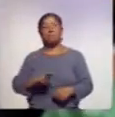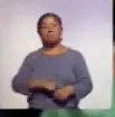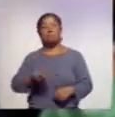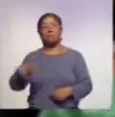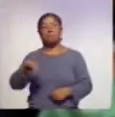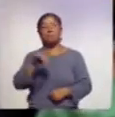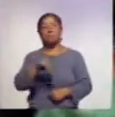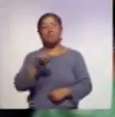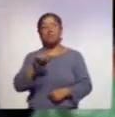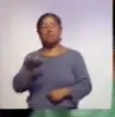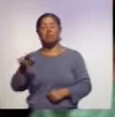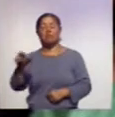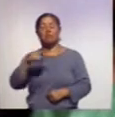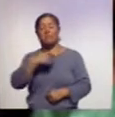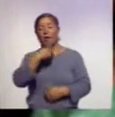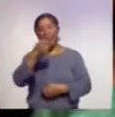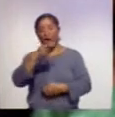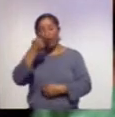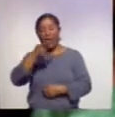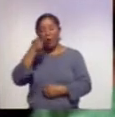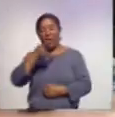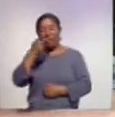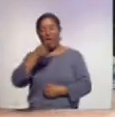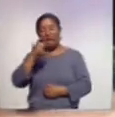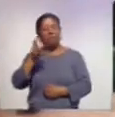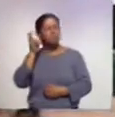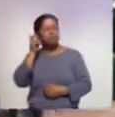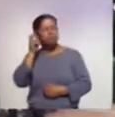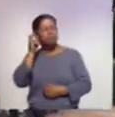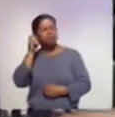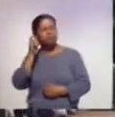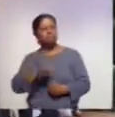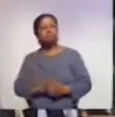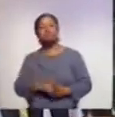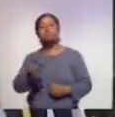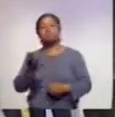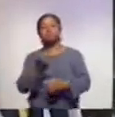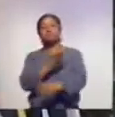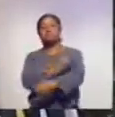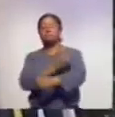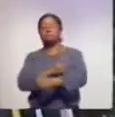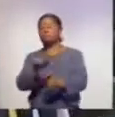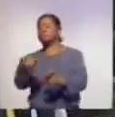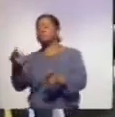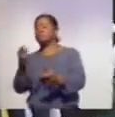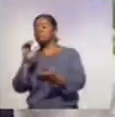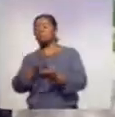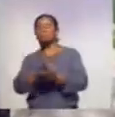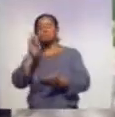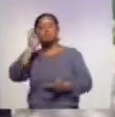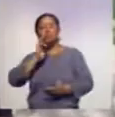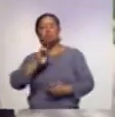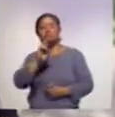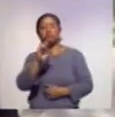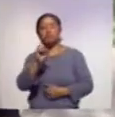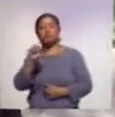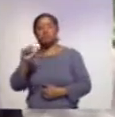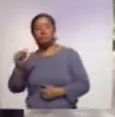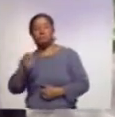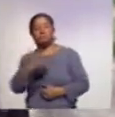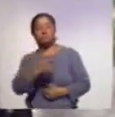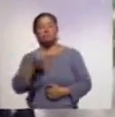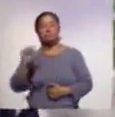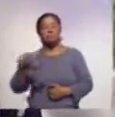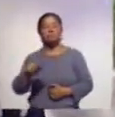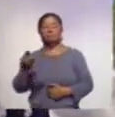de España, Juan López Dóriga, quien estuvo acompañado por su esposa Rosa González Asenjo, donde destacó la buena relación que mantiene su